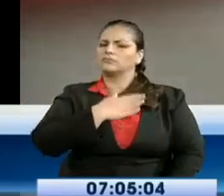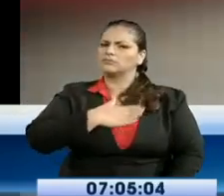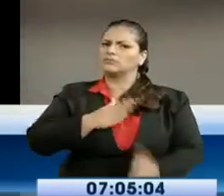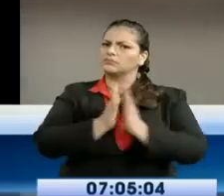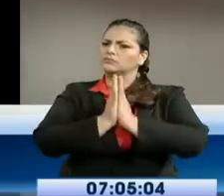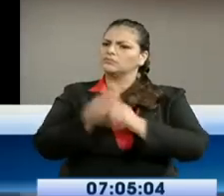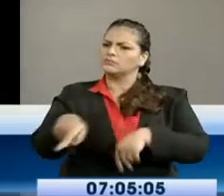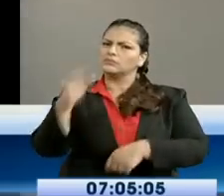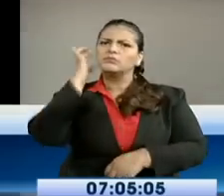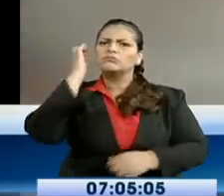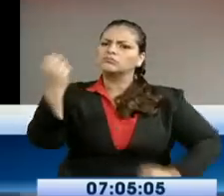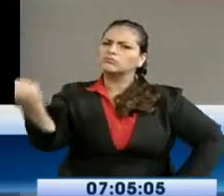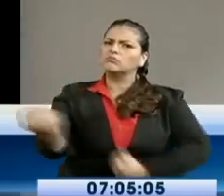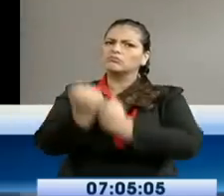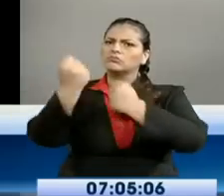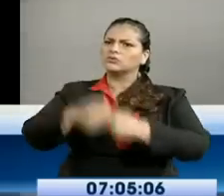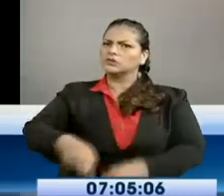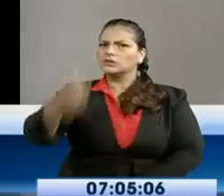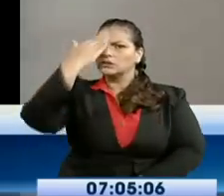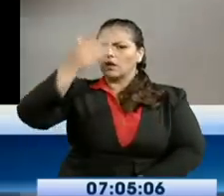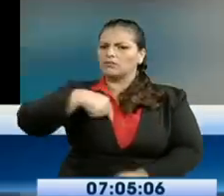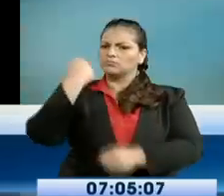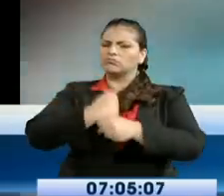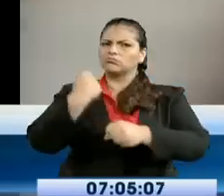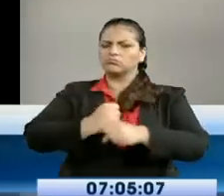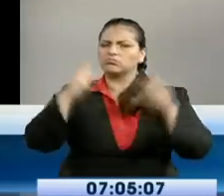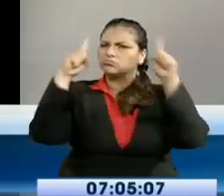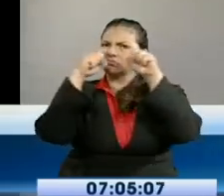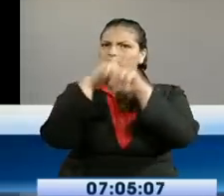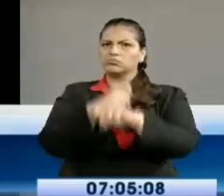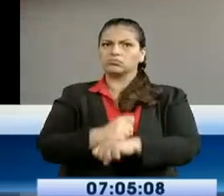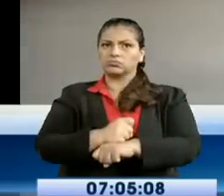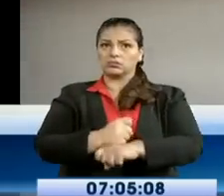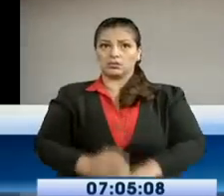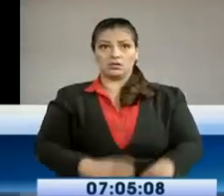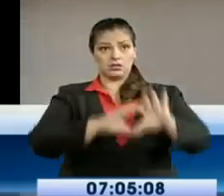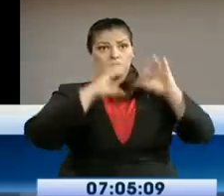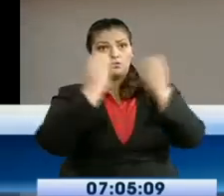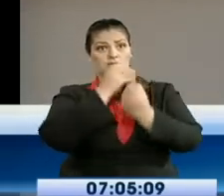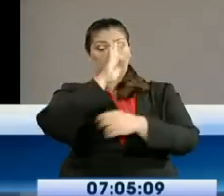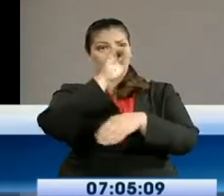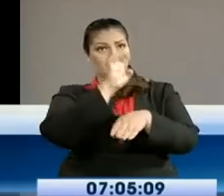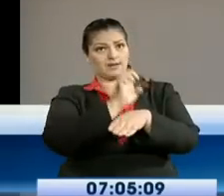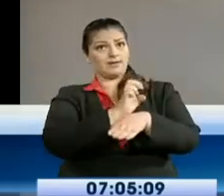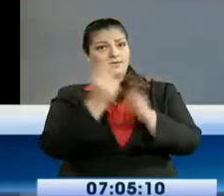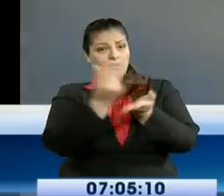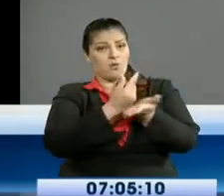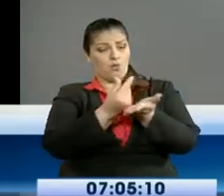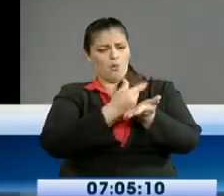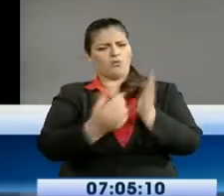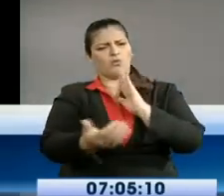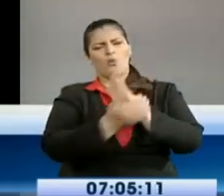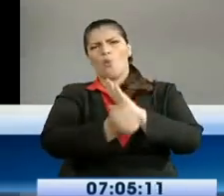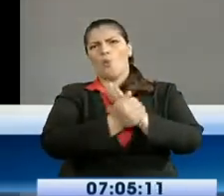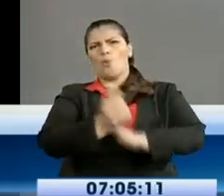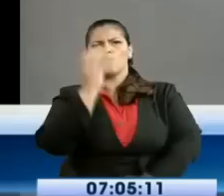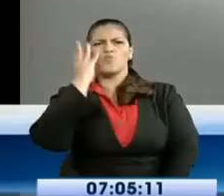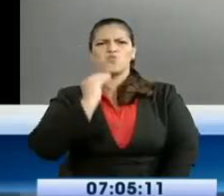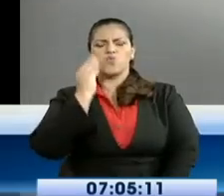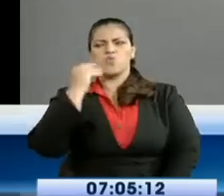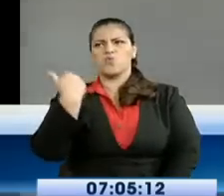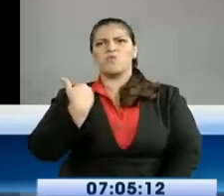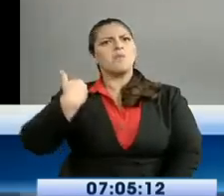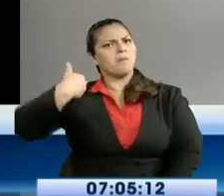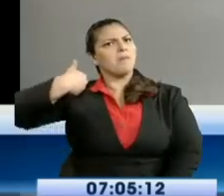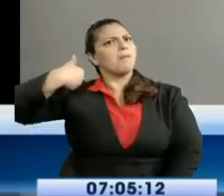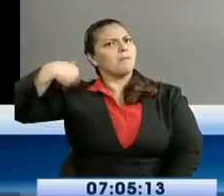muy difícil en esta ciudad. La propia Comisión de Tránsito del Guayas, con toda su experiencia y toda su historia, bregaba fuerte,